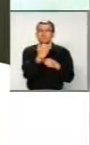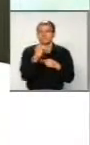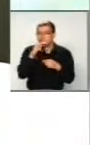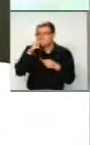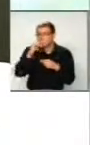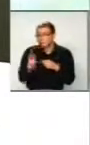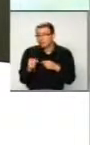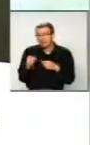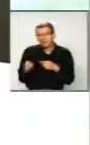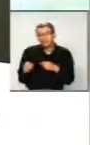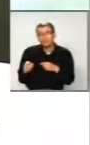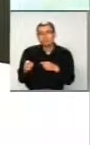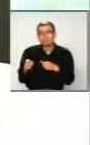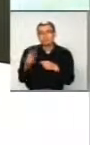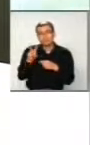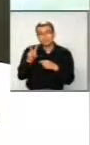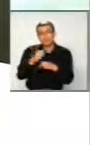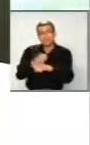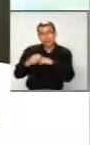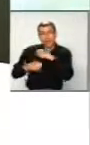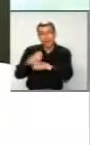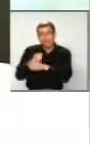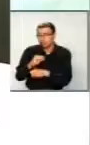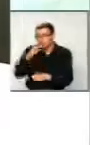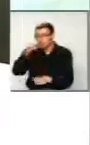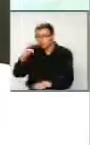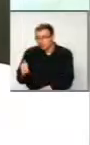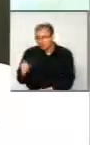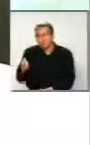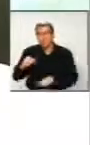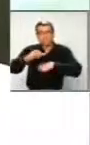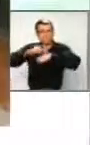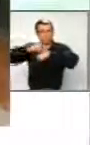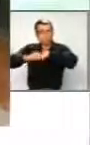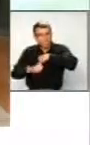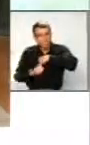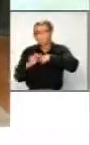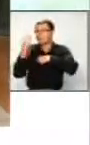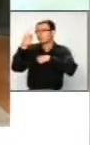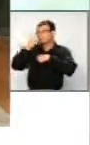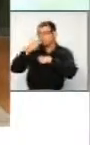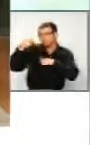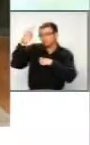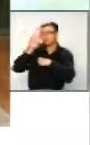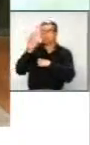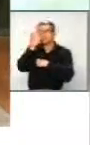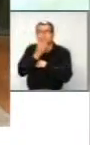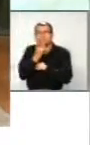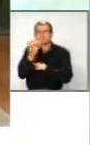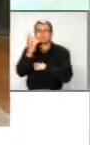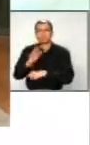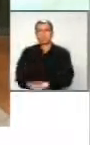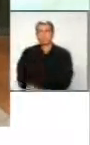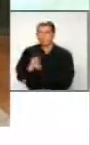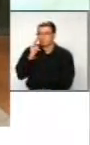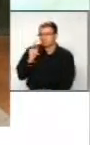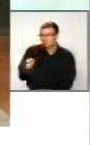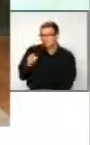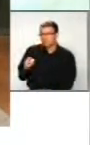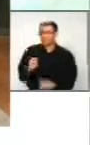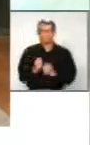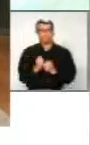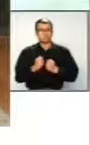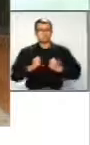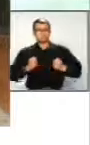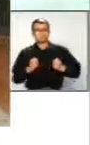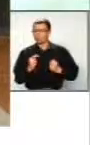cirugía plástica de la liposucción a su hija de 7 años. No, pero eso es absolutamente... Sí, ¿por qué? Porque estaba viendo que su niña era un poco gordita y no